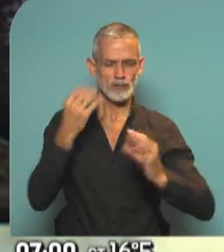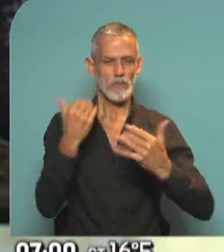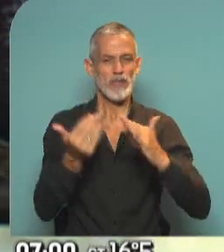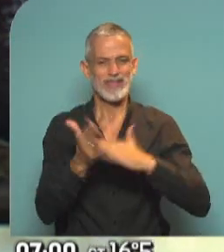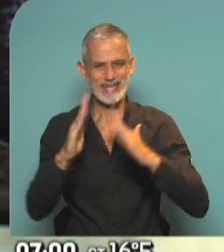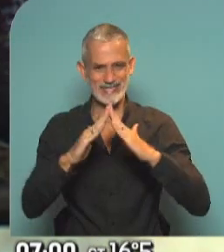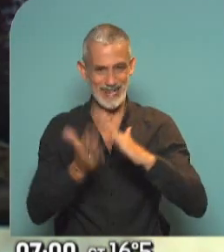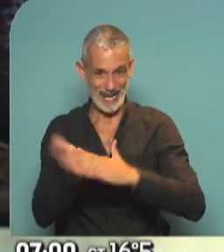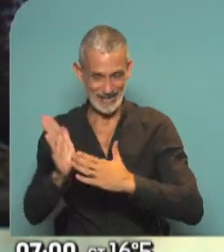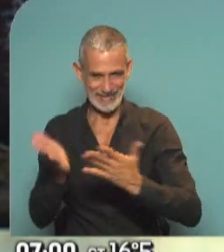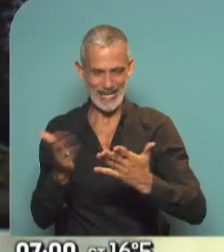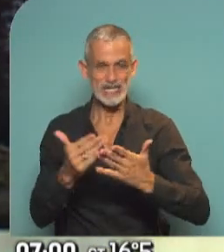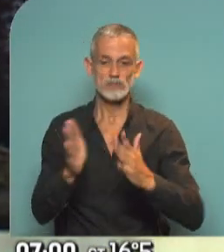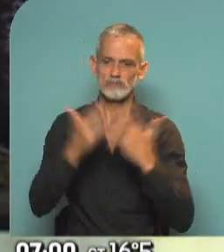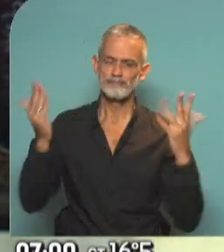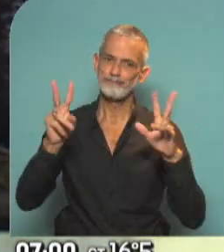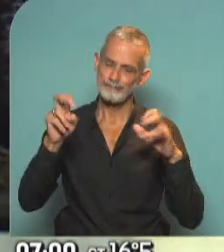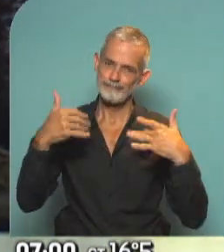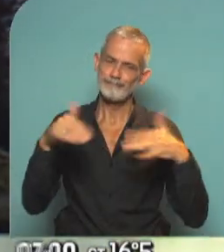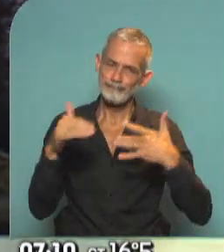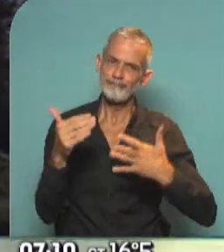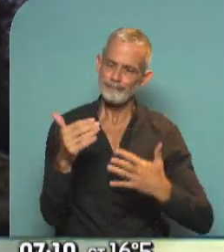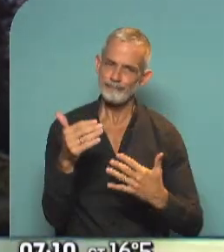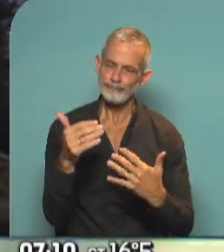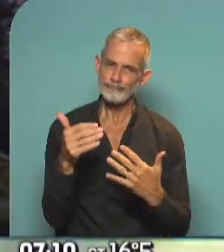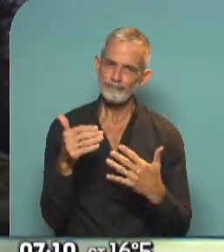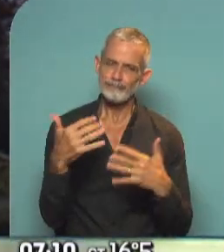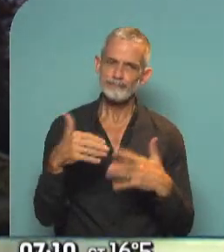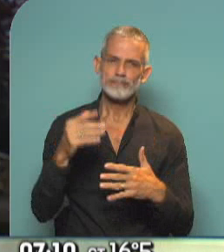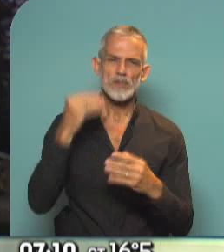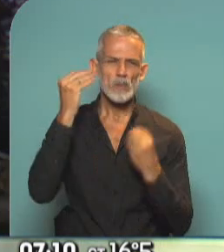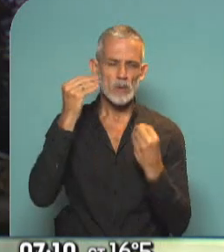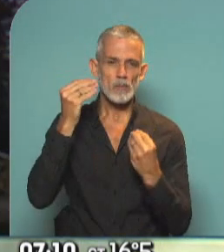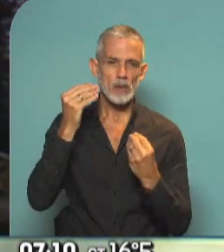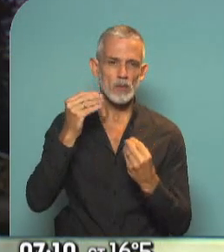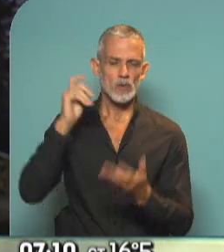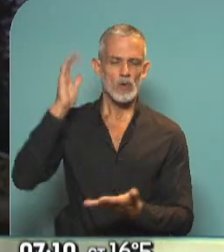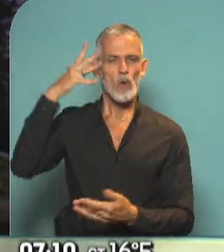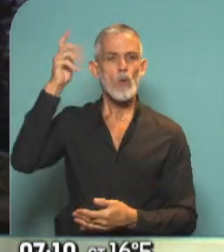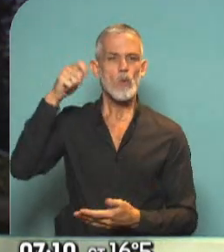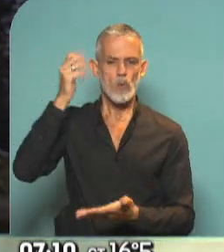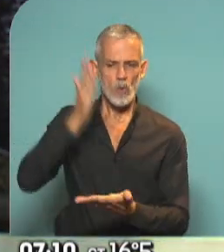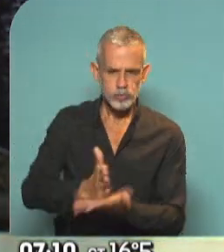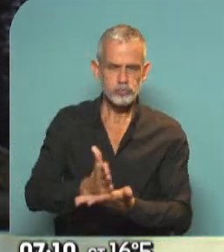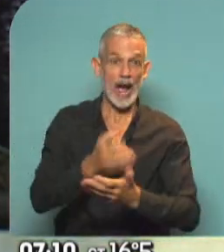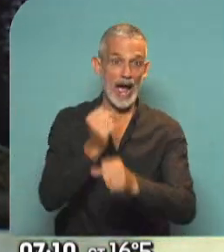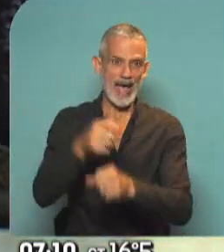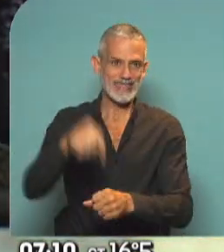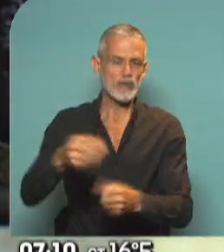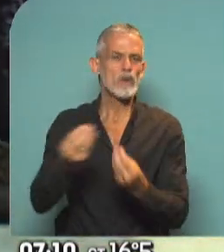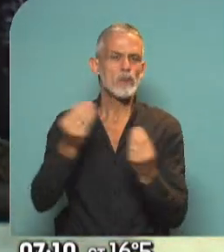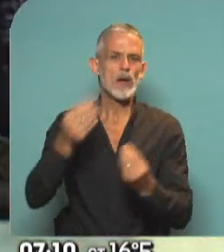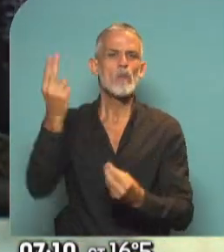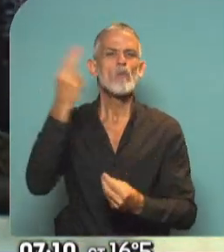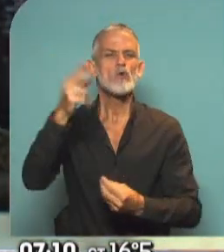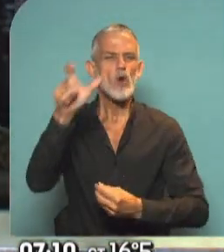Y un tema que aparece en la portada de los diarios y que ha generado mucha conmoción, desde que se dictó el fallo hasta lo que ocurrió en las últimas horas, porque murió